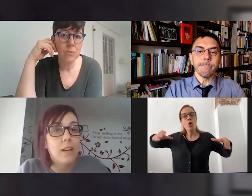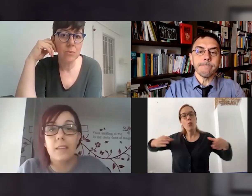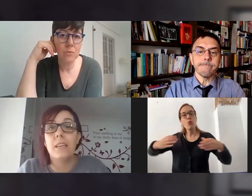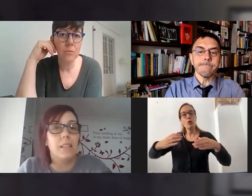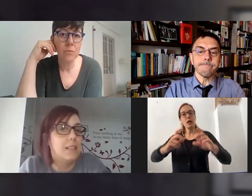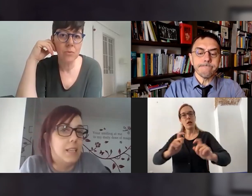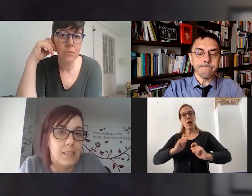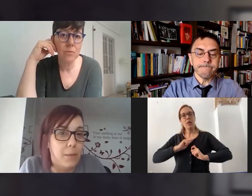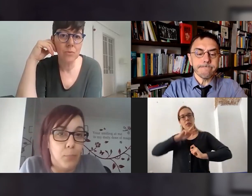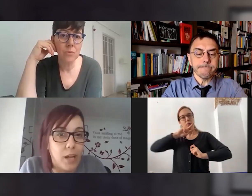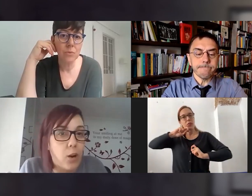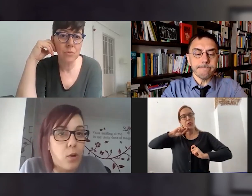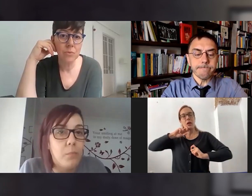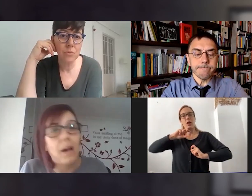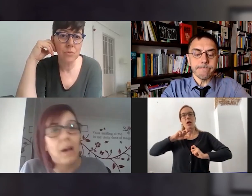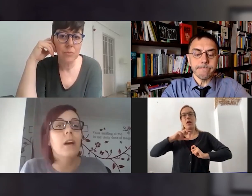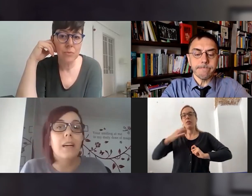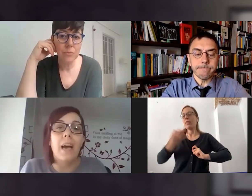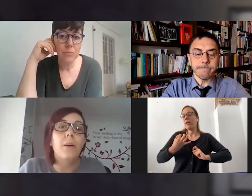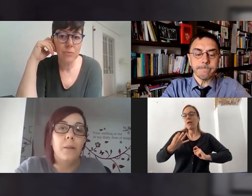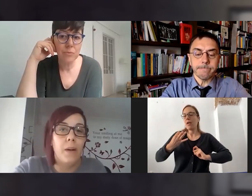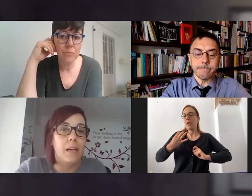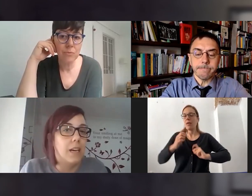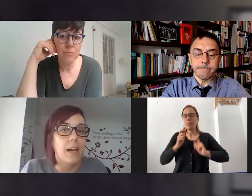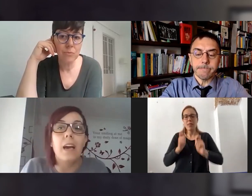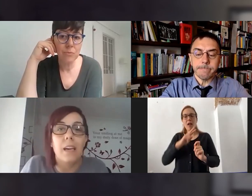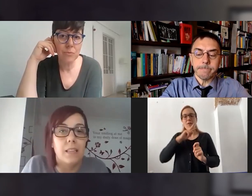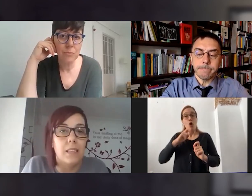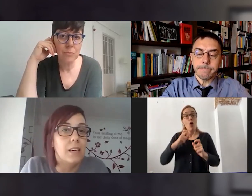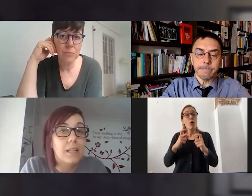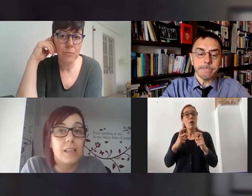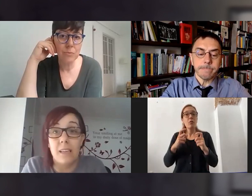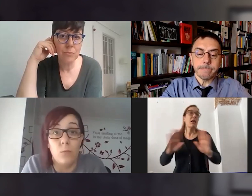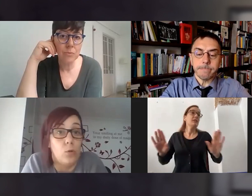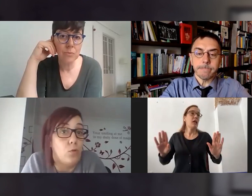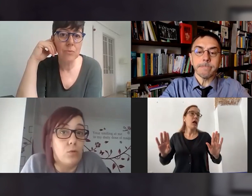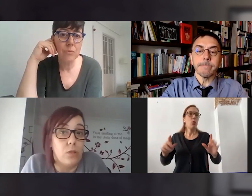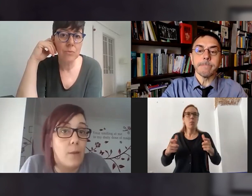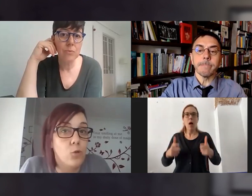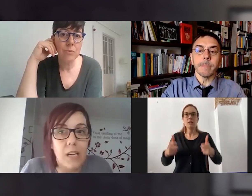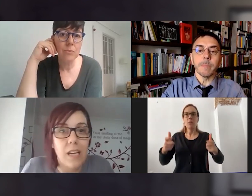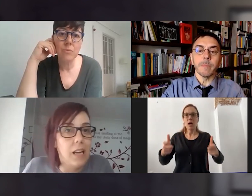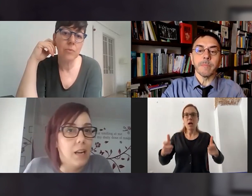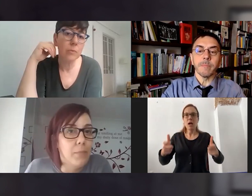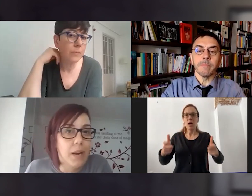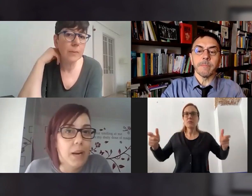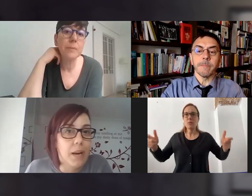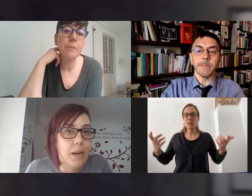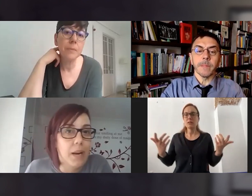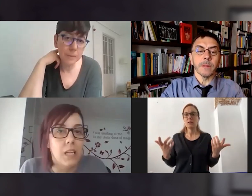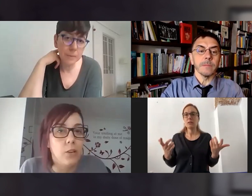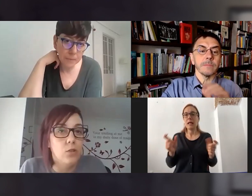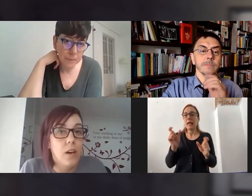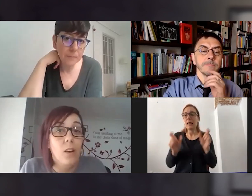meta de ponerlo en valor cada vez más. Que haya gente que, bueno, teníamos aquí en